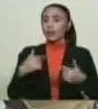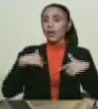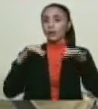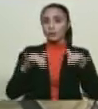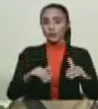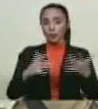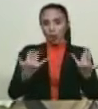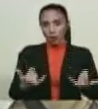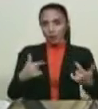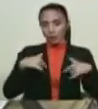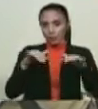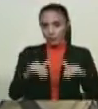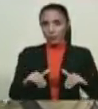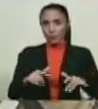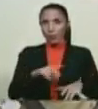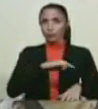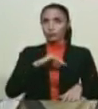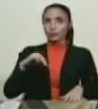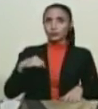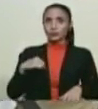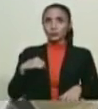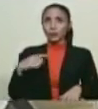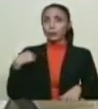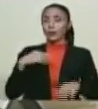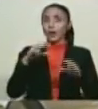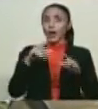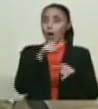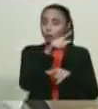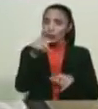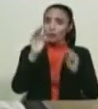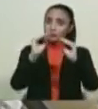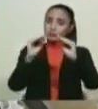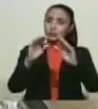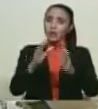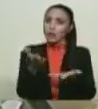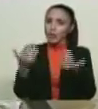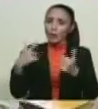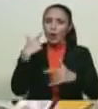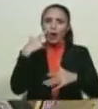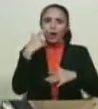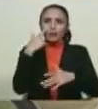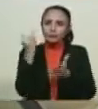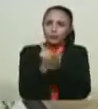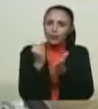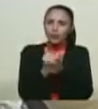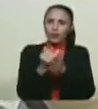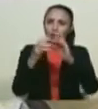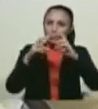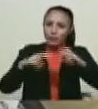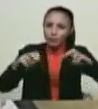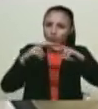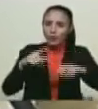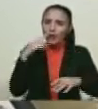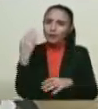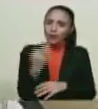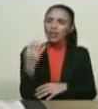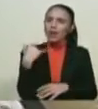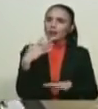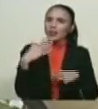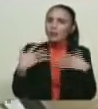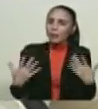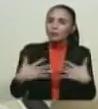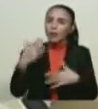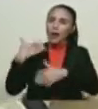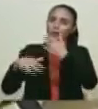presidente, le hago también un llamado para que haga las averiguaciones pertinentes y este caso no